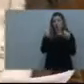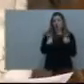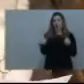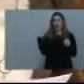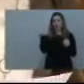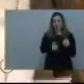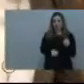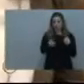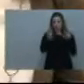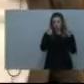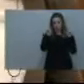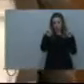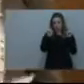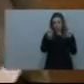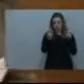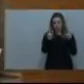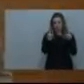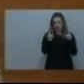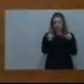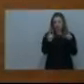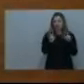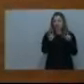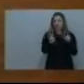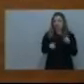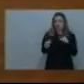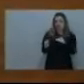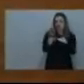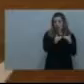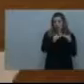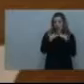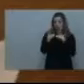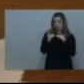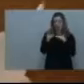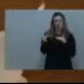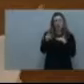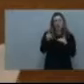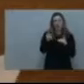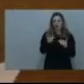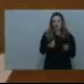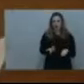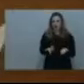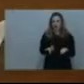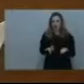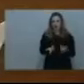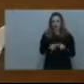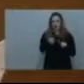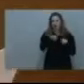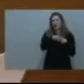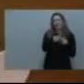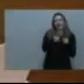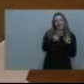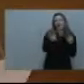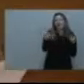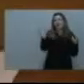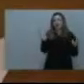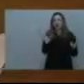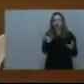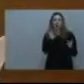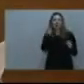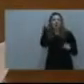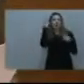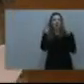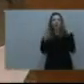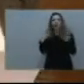del docente. Educar para la igualdad no significa realizar X talleres, actividades a lo